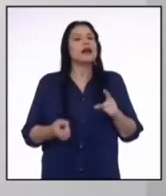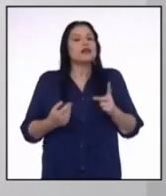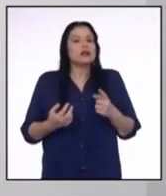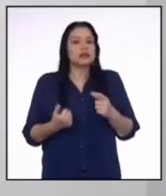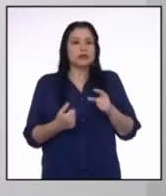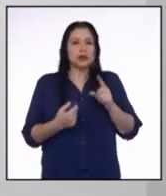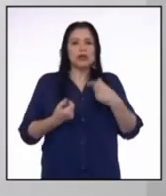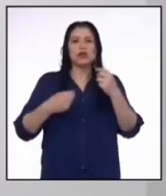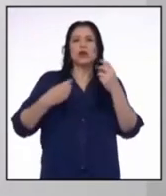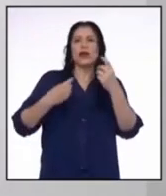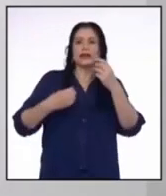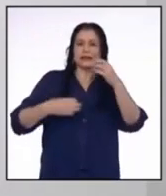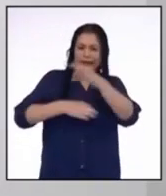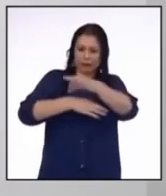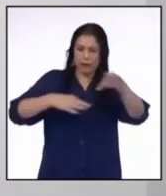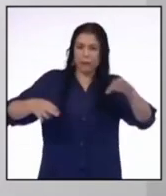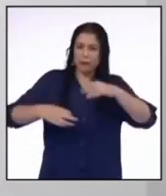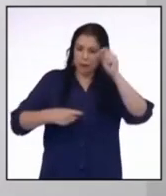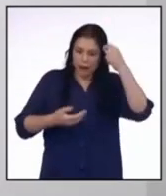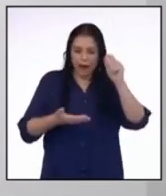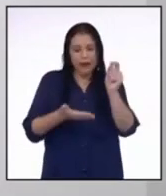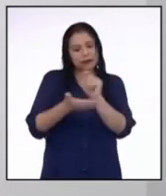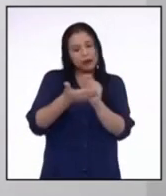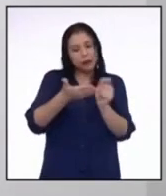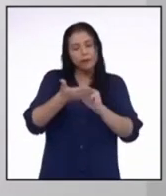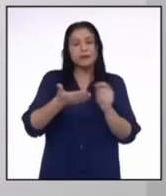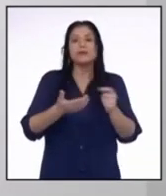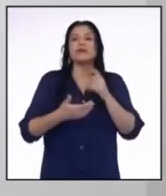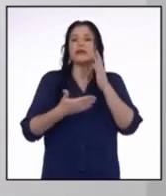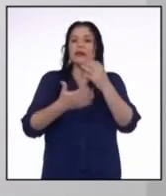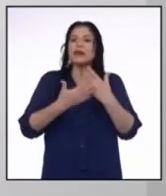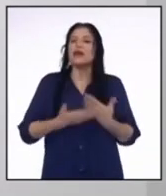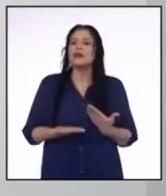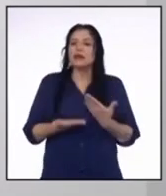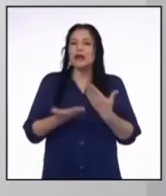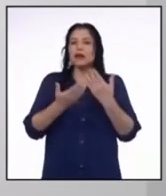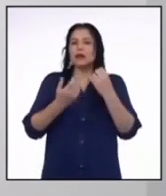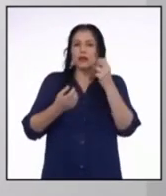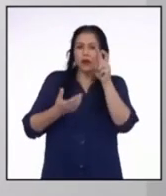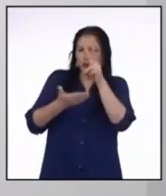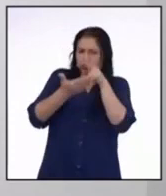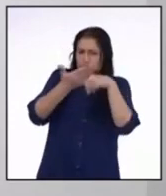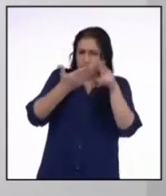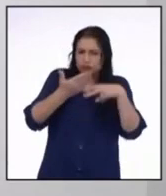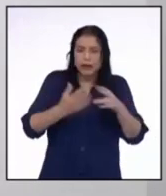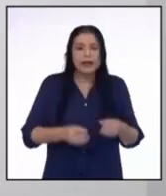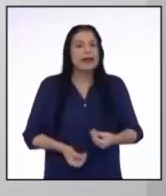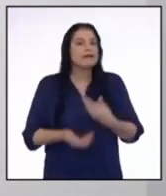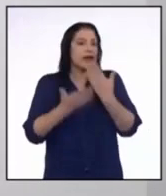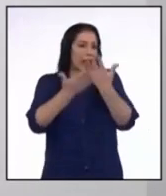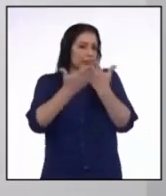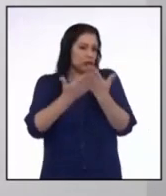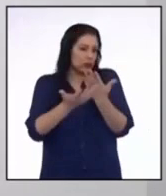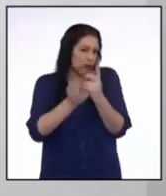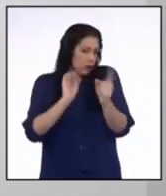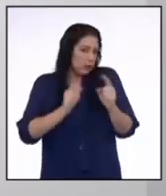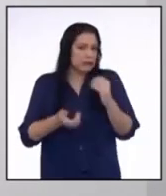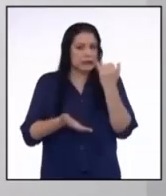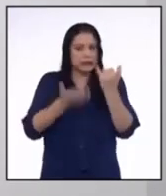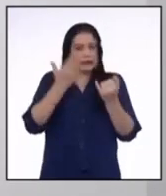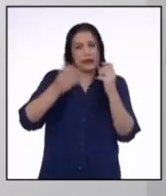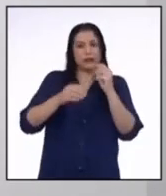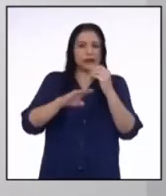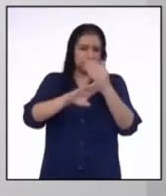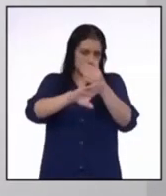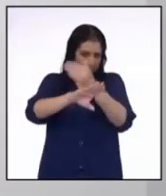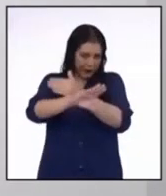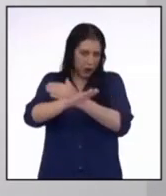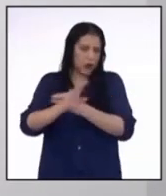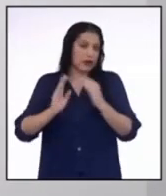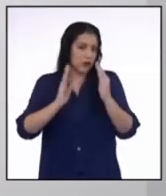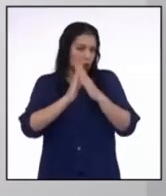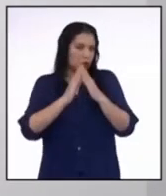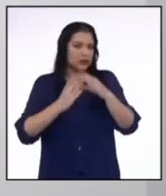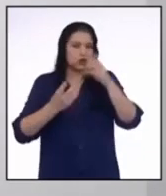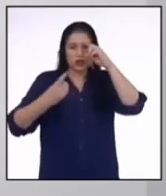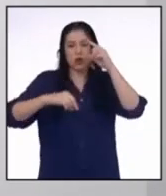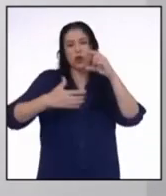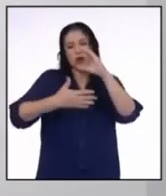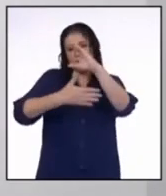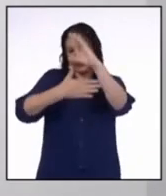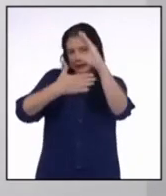del diagnóstico se diseña una propuesta técnica de reforzamiento estructural para tu casa, según